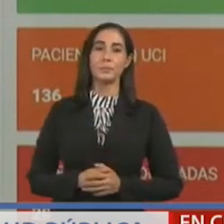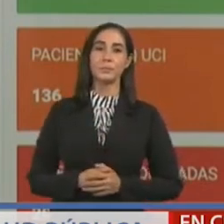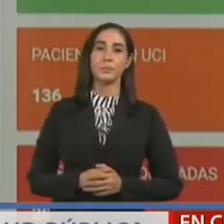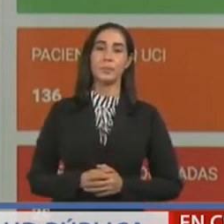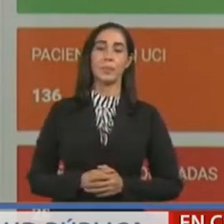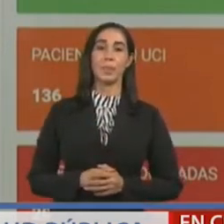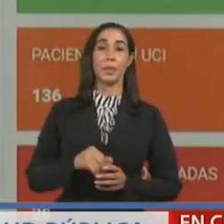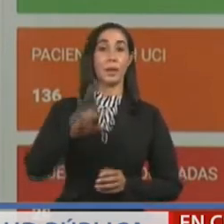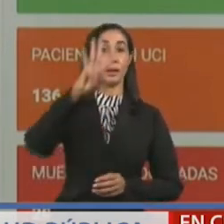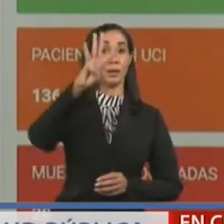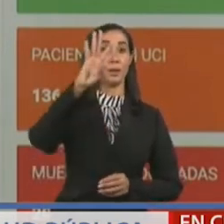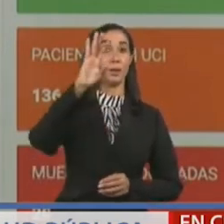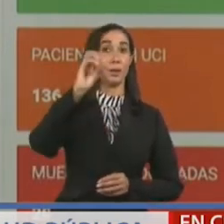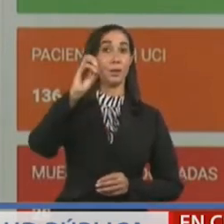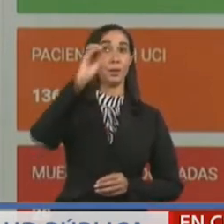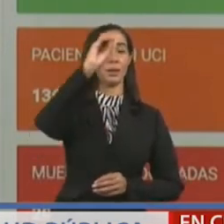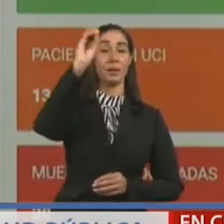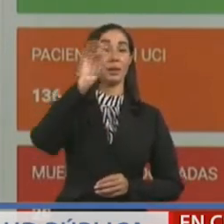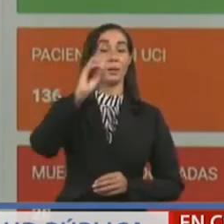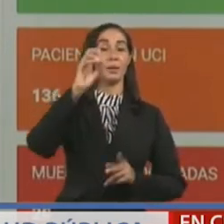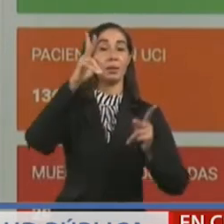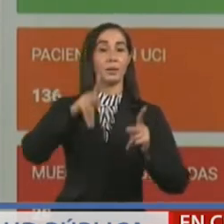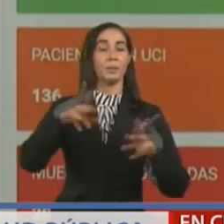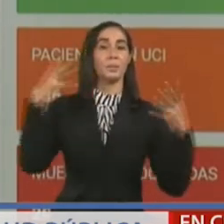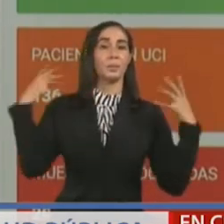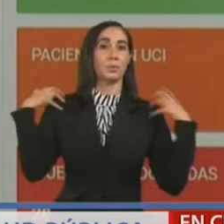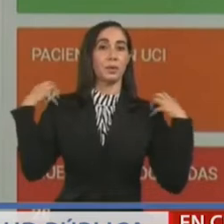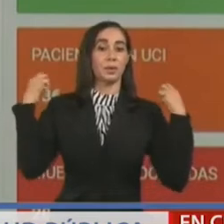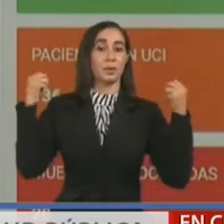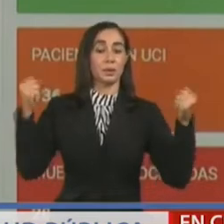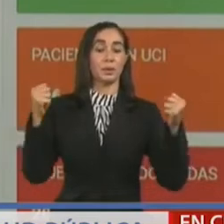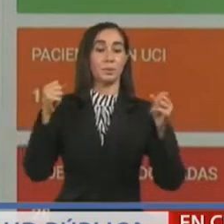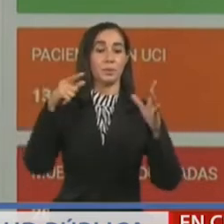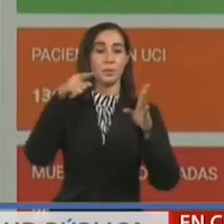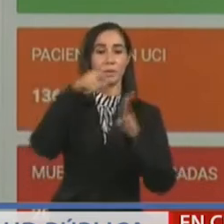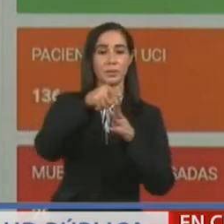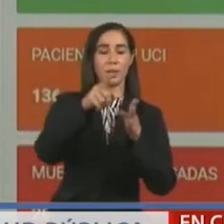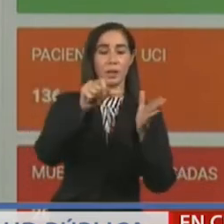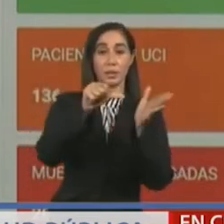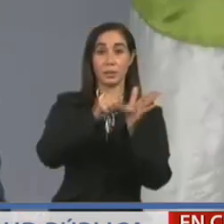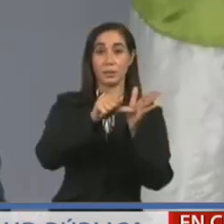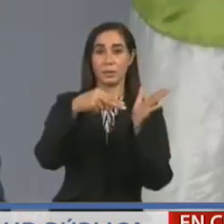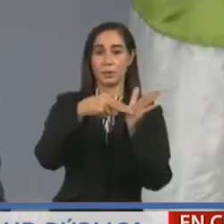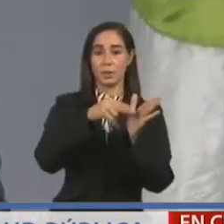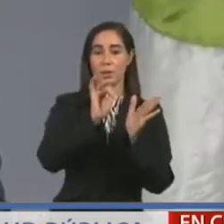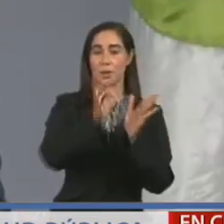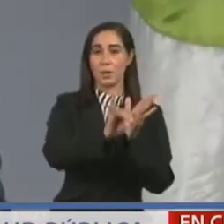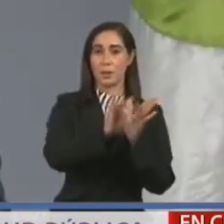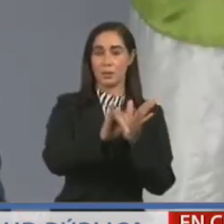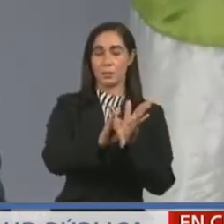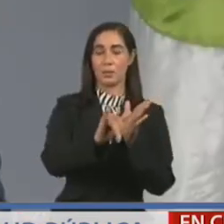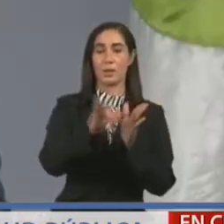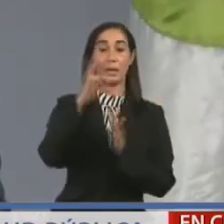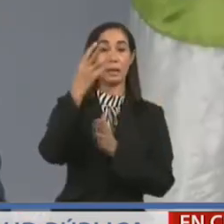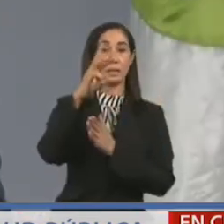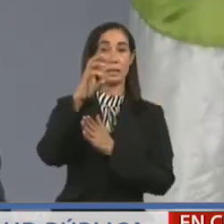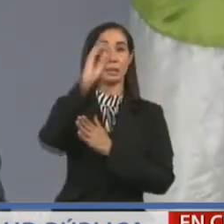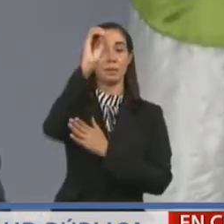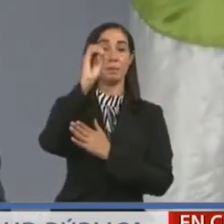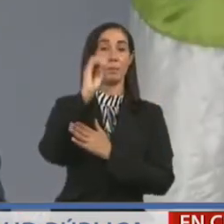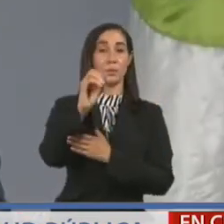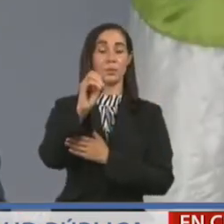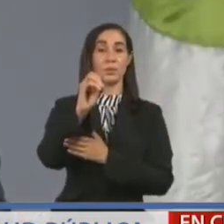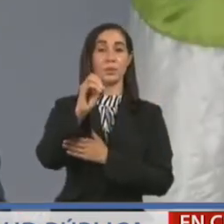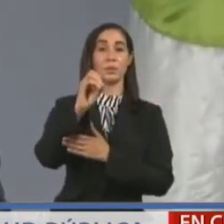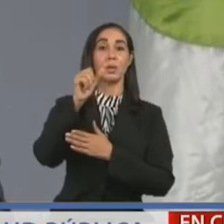El 40% de los casos recuperados corresponden al Distrito Nacional, el 16%